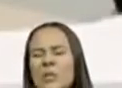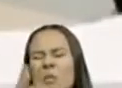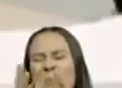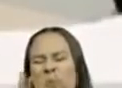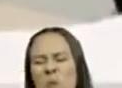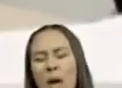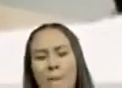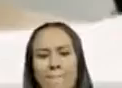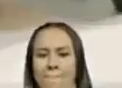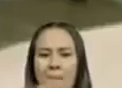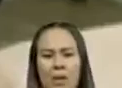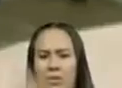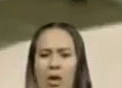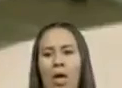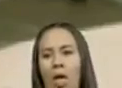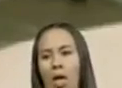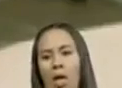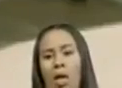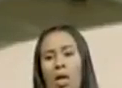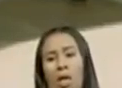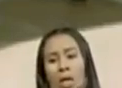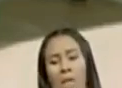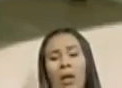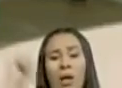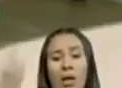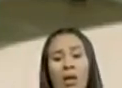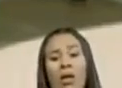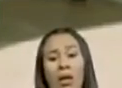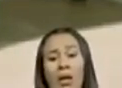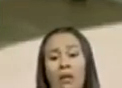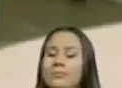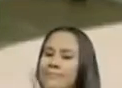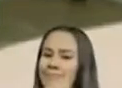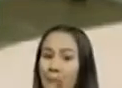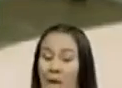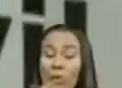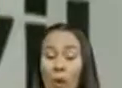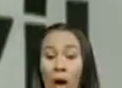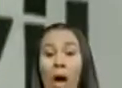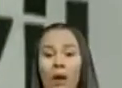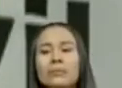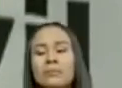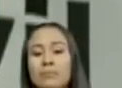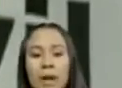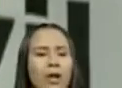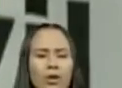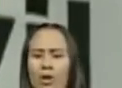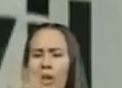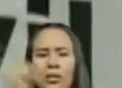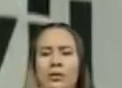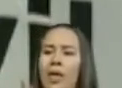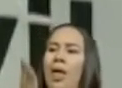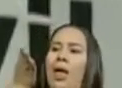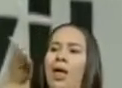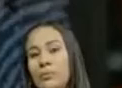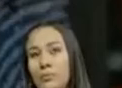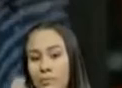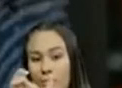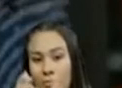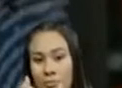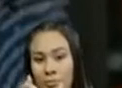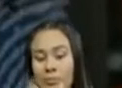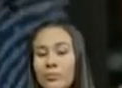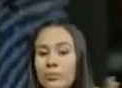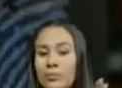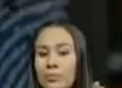los servicios de interoperabilidad, usando el sistema automatizado de identificación biométrica para realizar